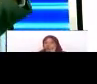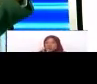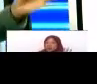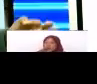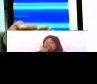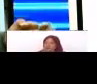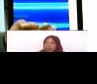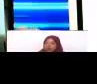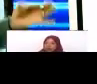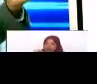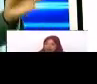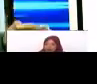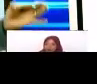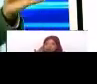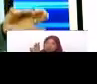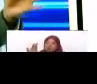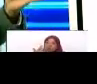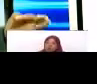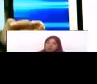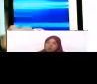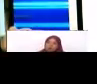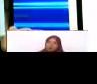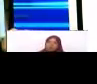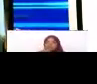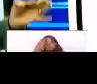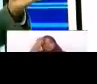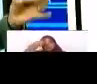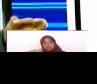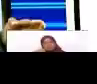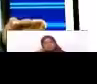años, prevalecerá. Y solo a través del Acuerdo de